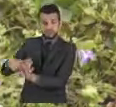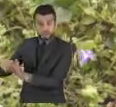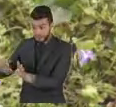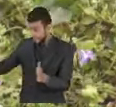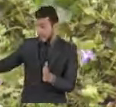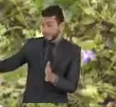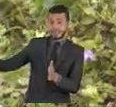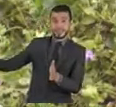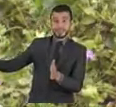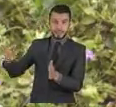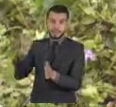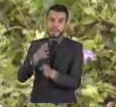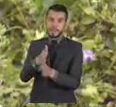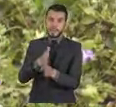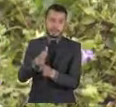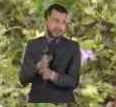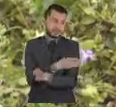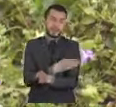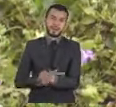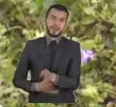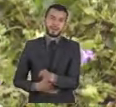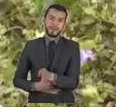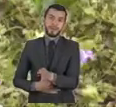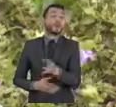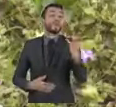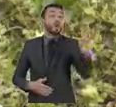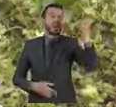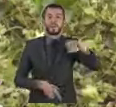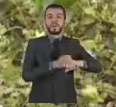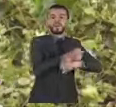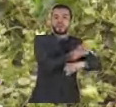metro, el que baja hasta Sude en Gativá,